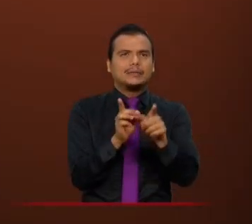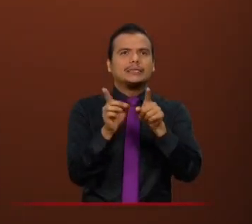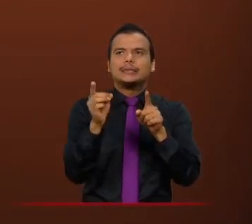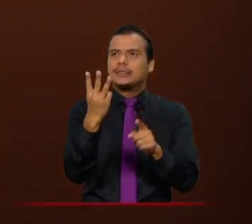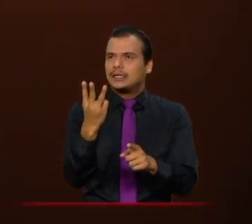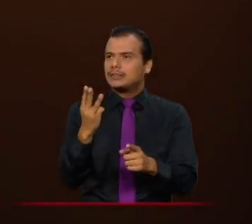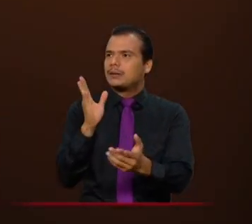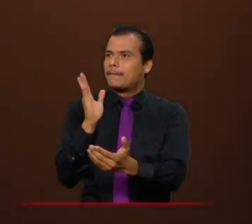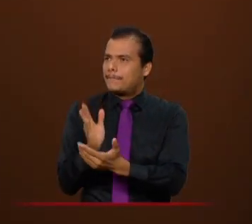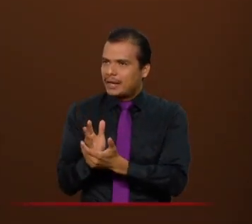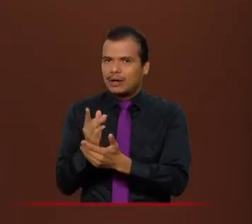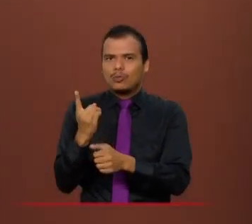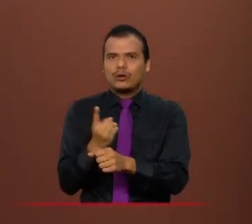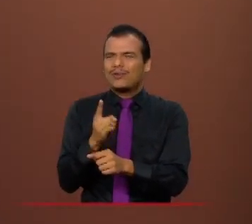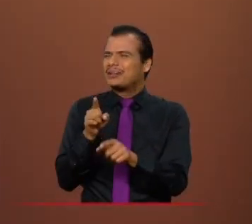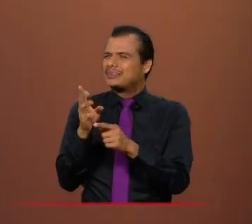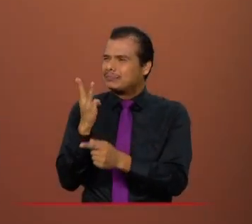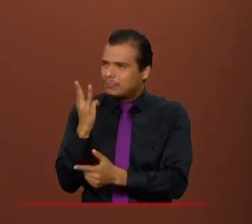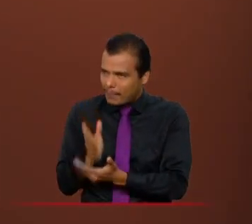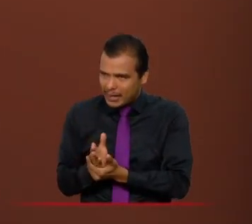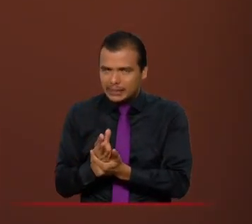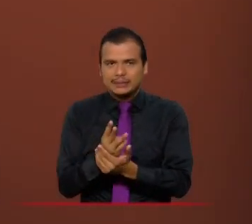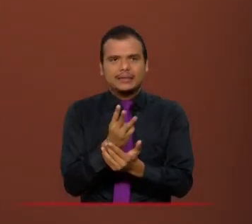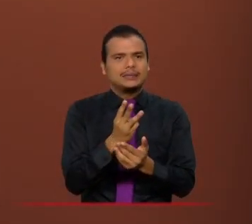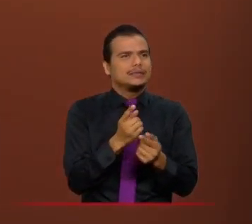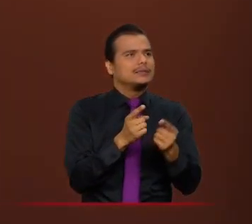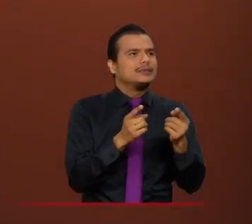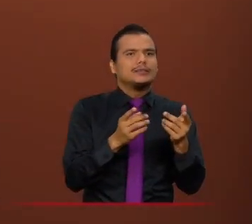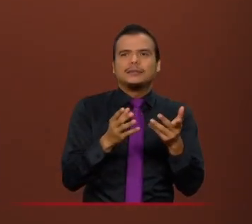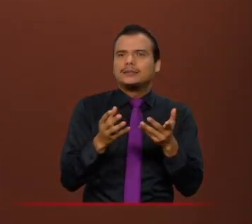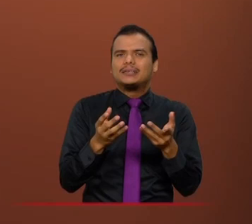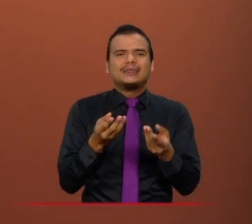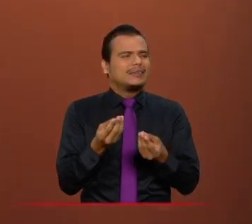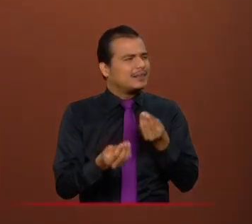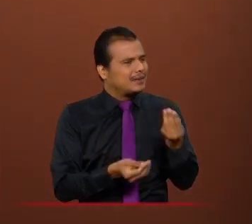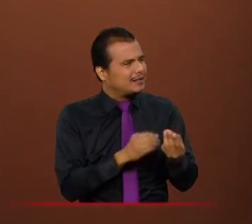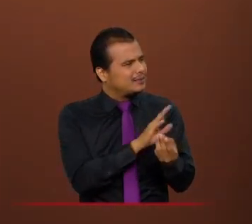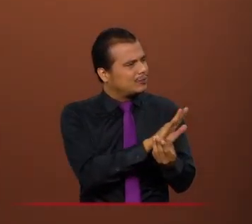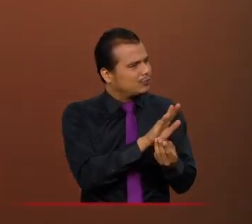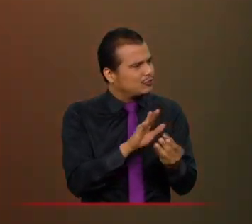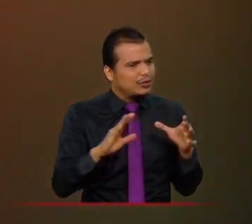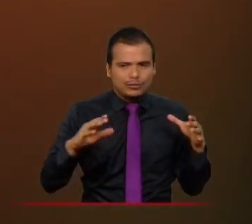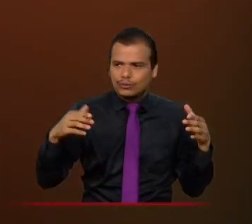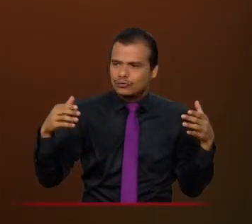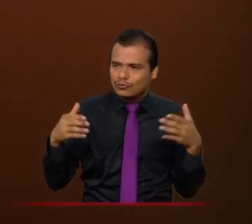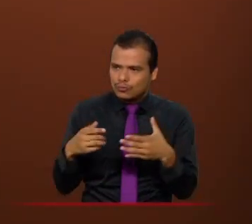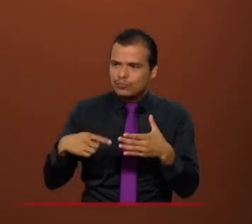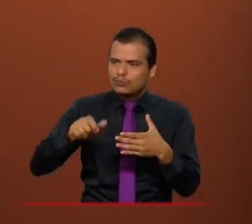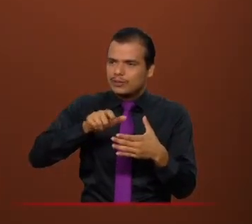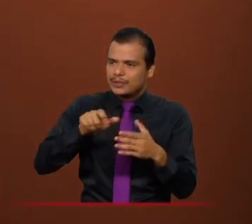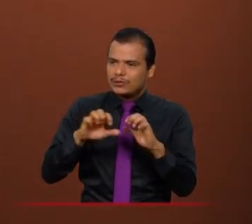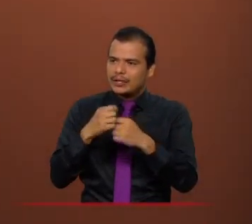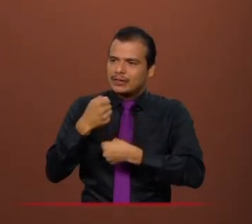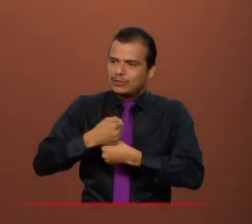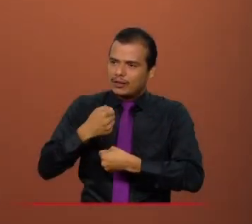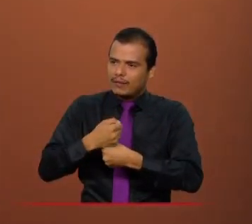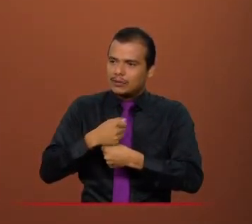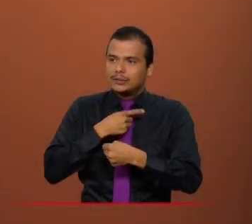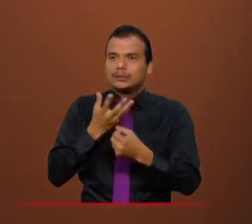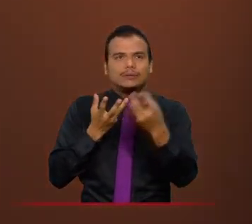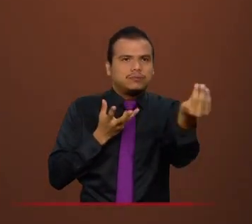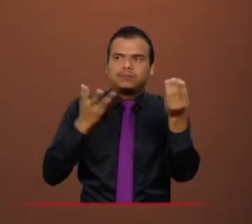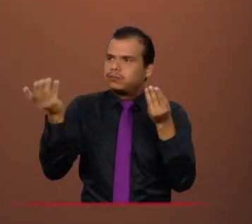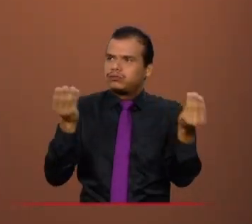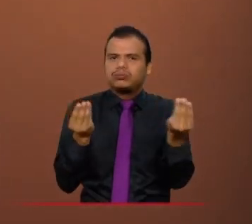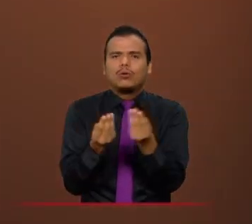promedio qu qué ha pasado allí De qué forma están actuando ustedes Cuántos bomberos acuden a esas emergencias en promedio bien Nosotros